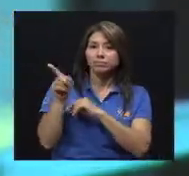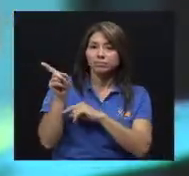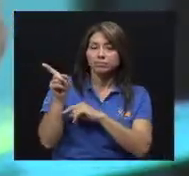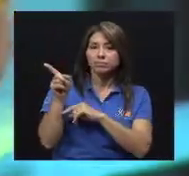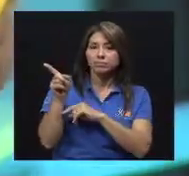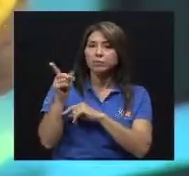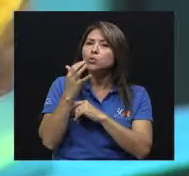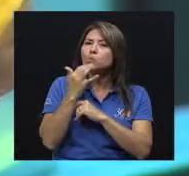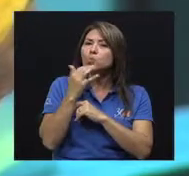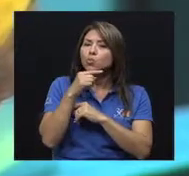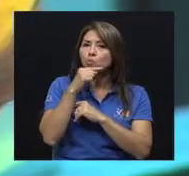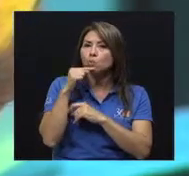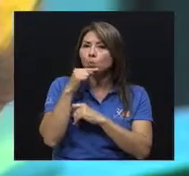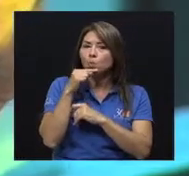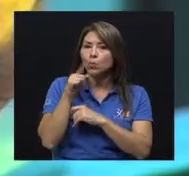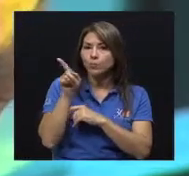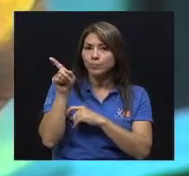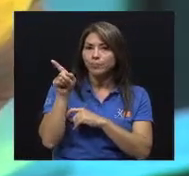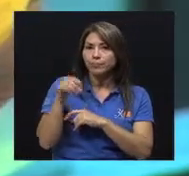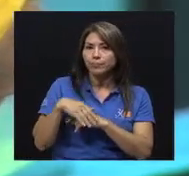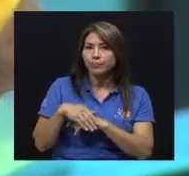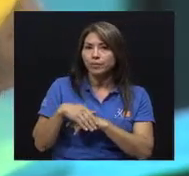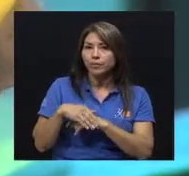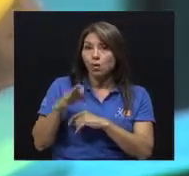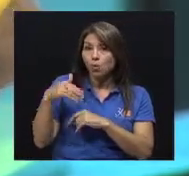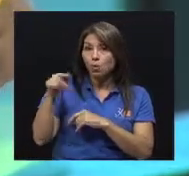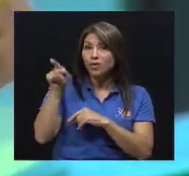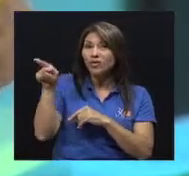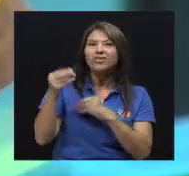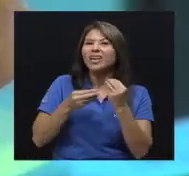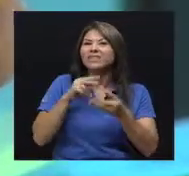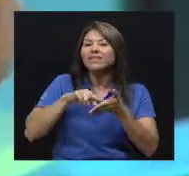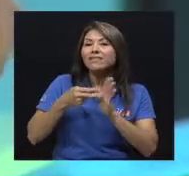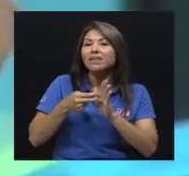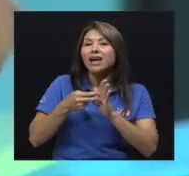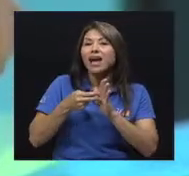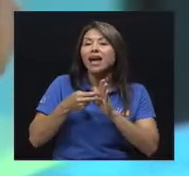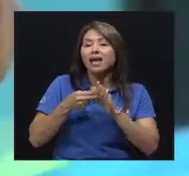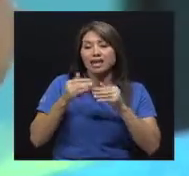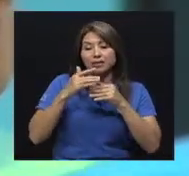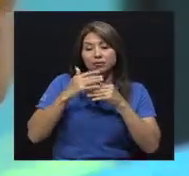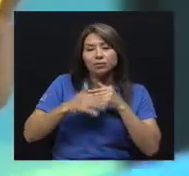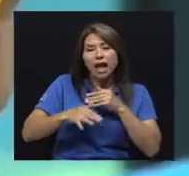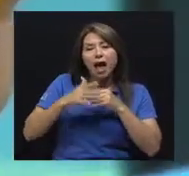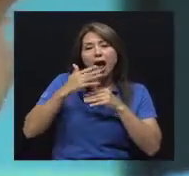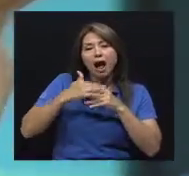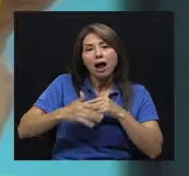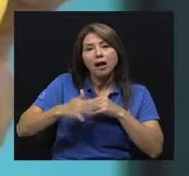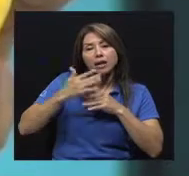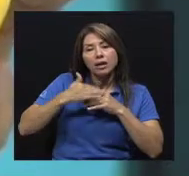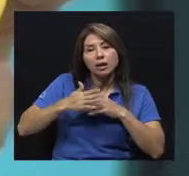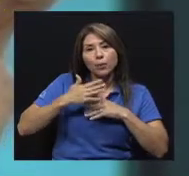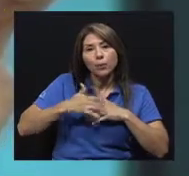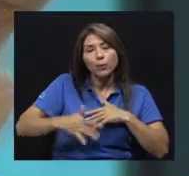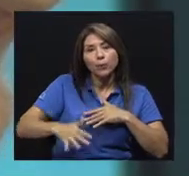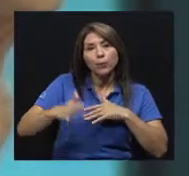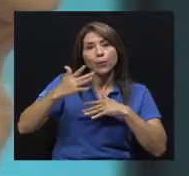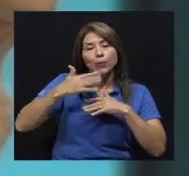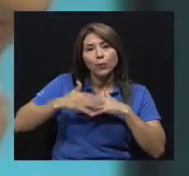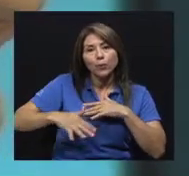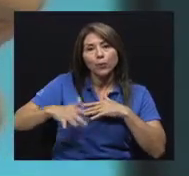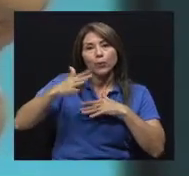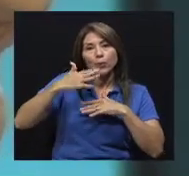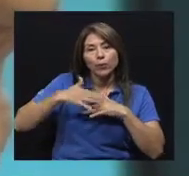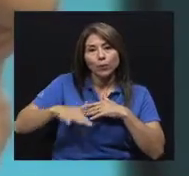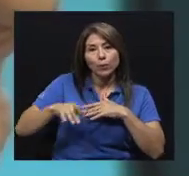corresponde a esta línea roja que está acá. Normalmente llevan sangre para oxigenar este músculo. Ahora, si